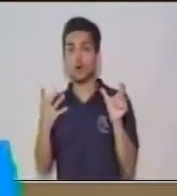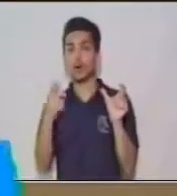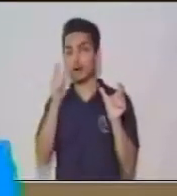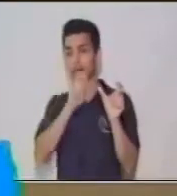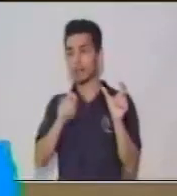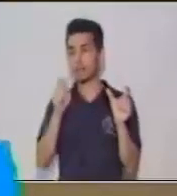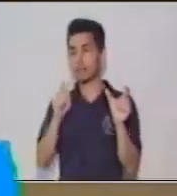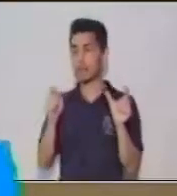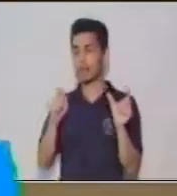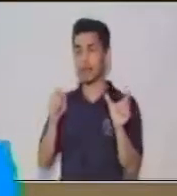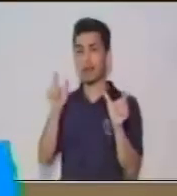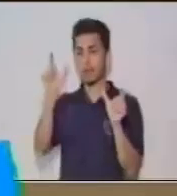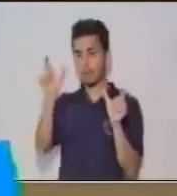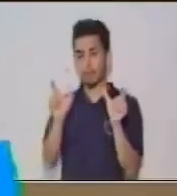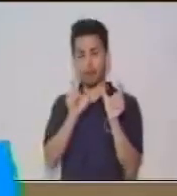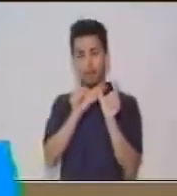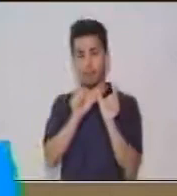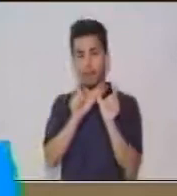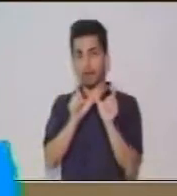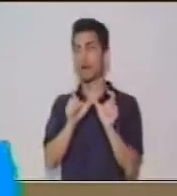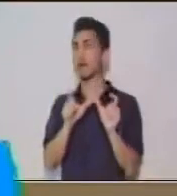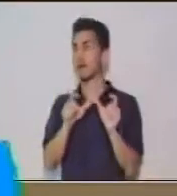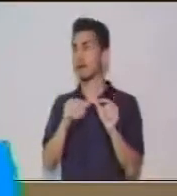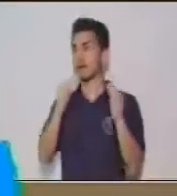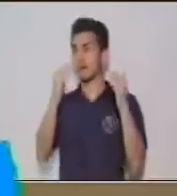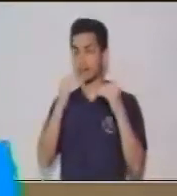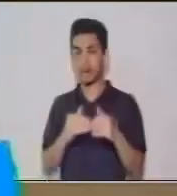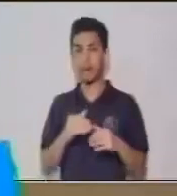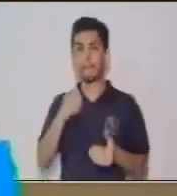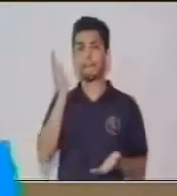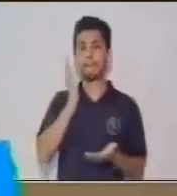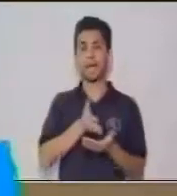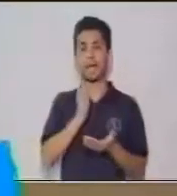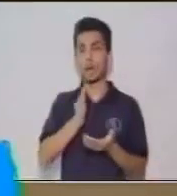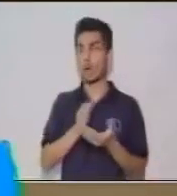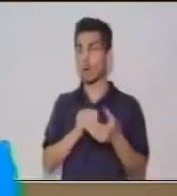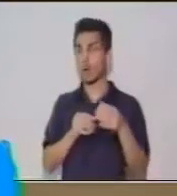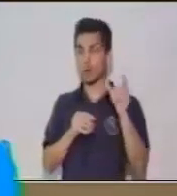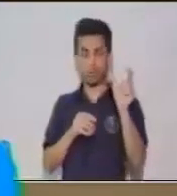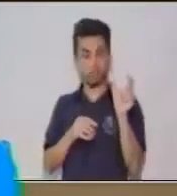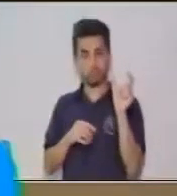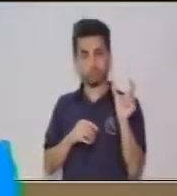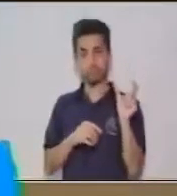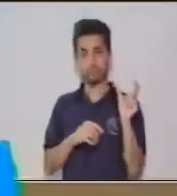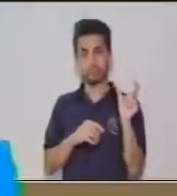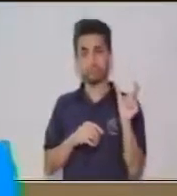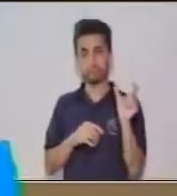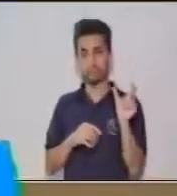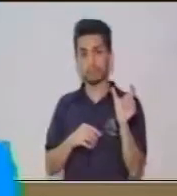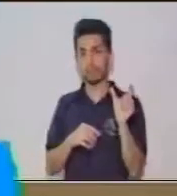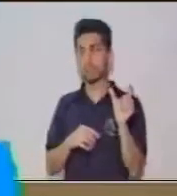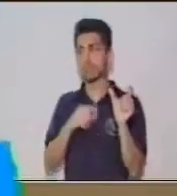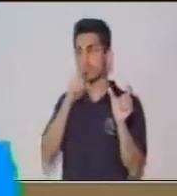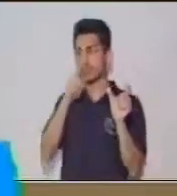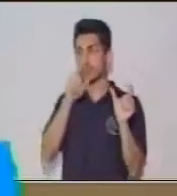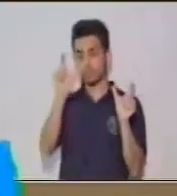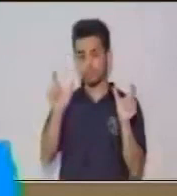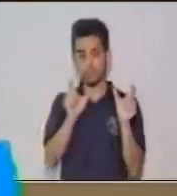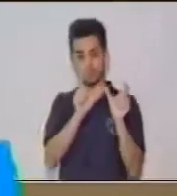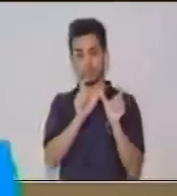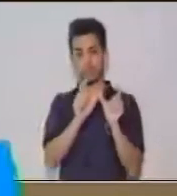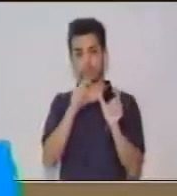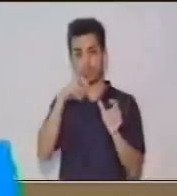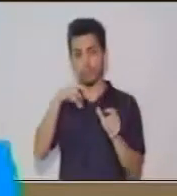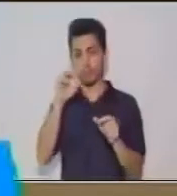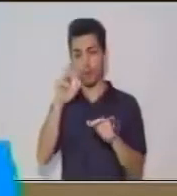morfema y la familia de palabras. En la siguiente está la palabra perro. Va a anotar el morfema y la familia de